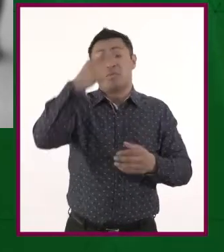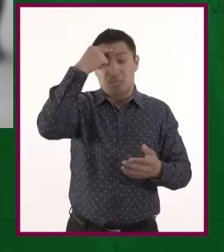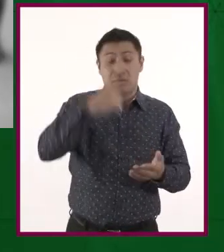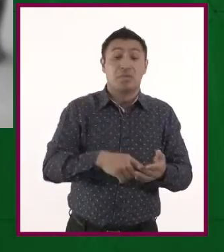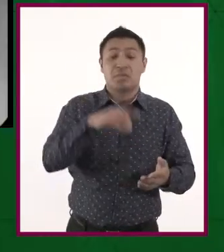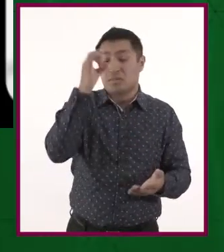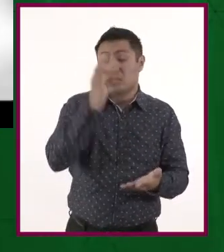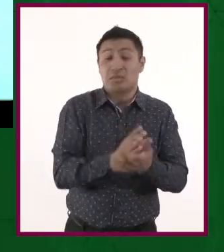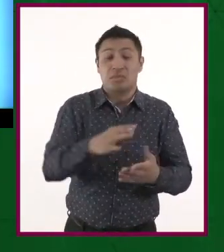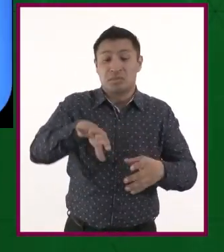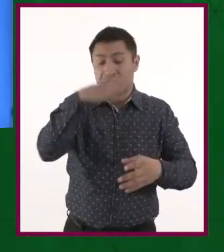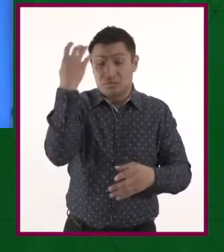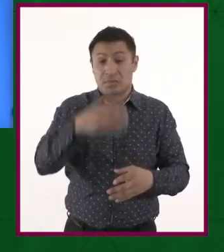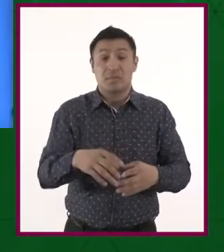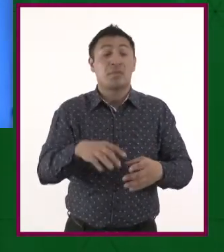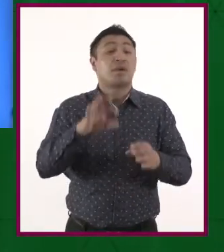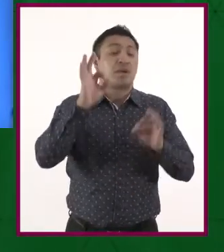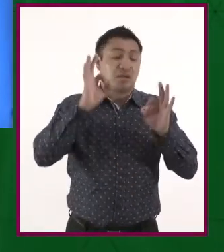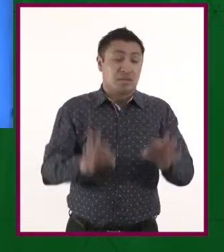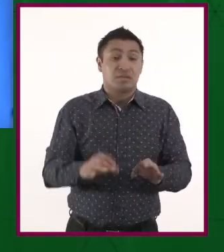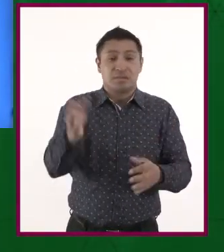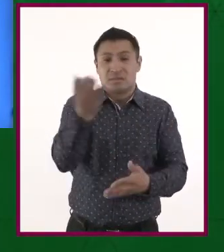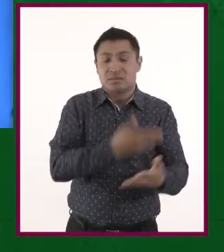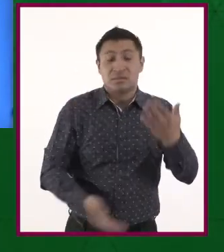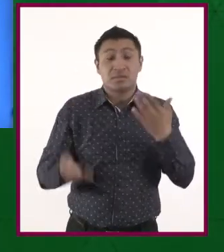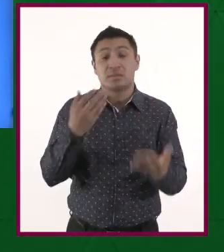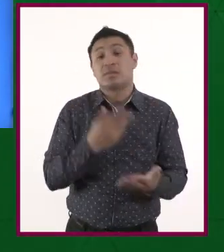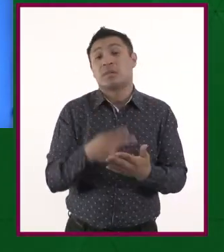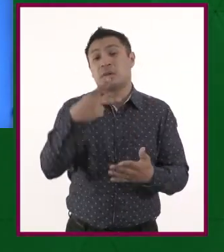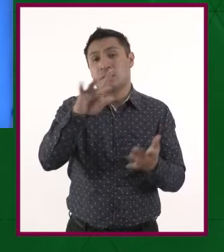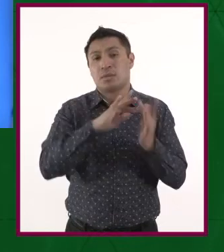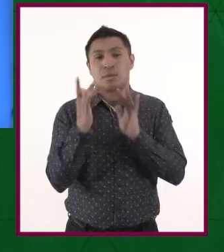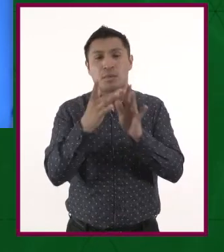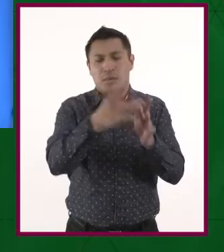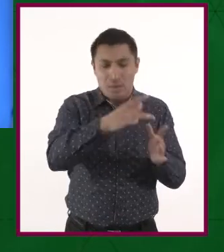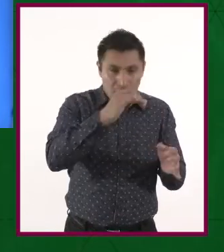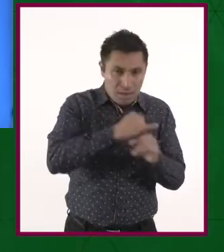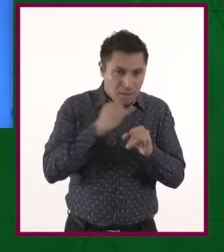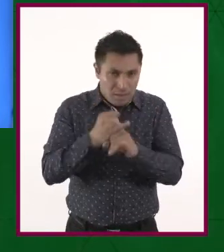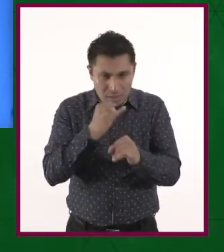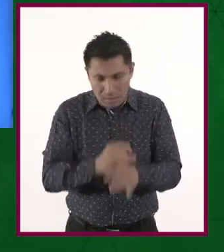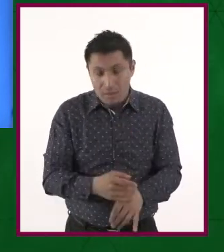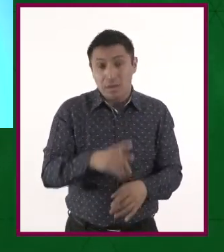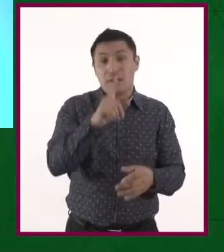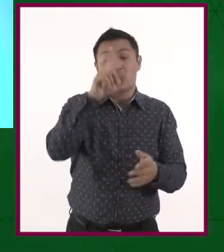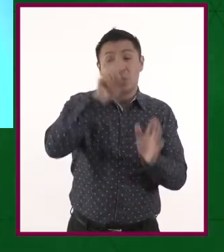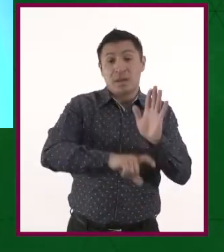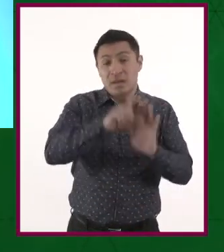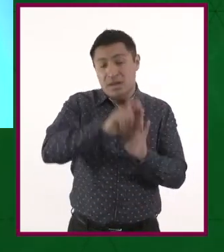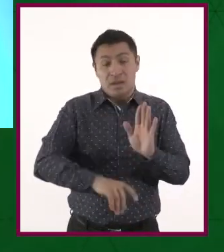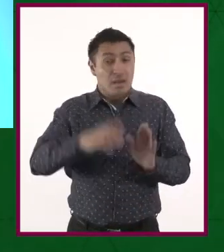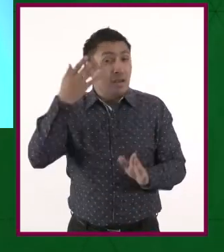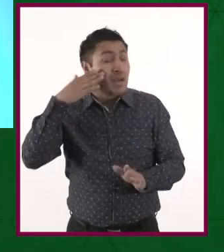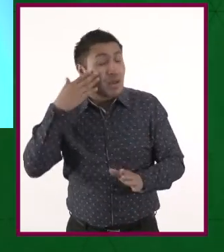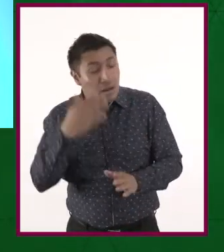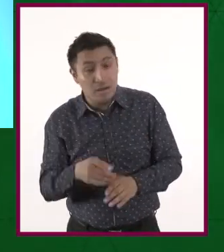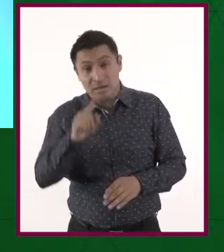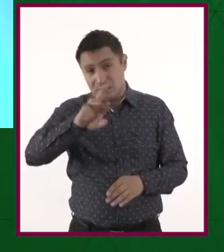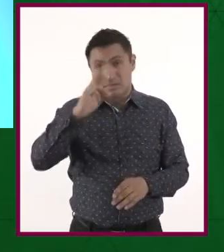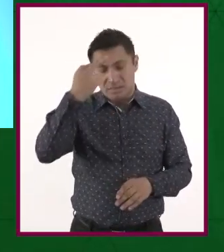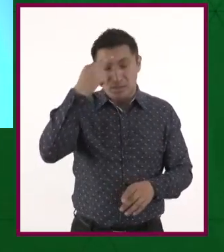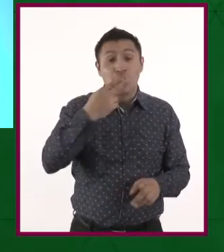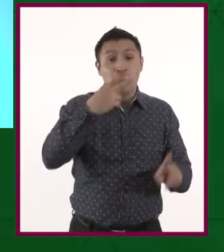era suficiente? Comparte el storyboard en tus redes sociales, en Twitter, Instagram y Facebook. No olvides usar los